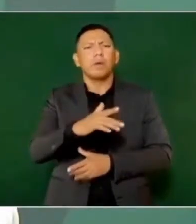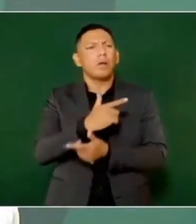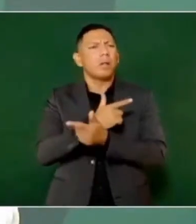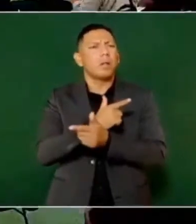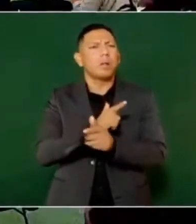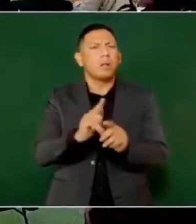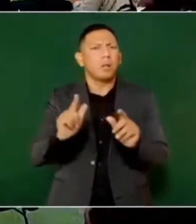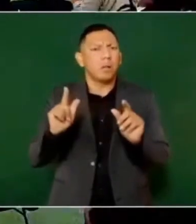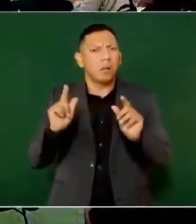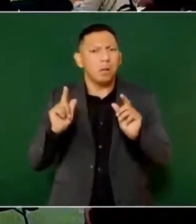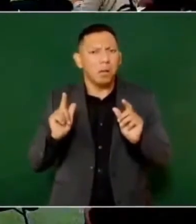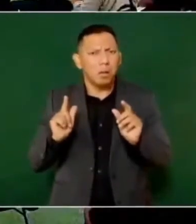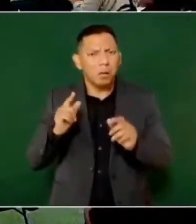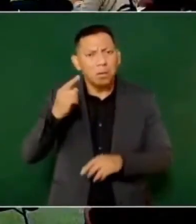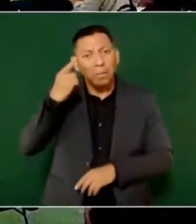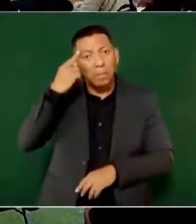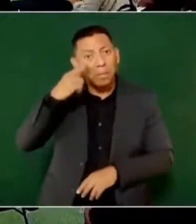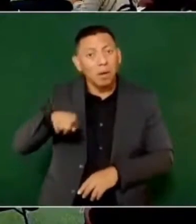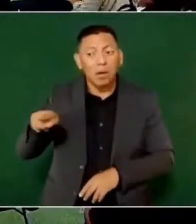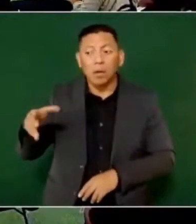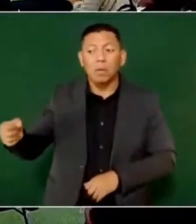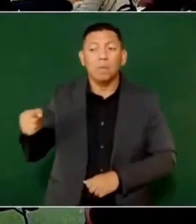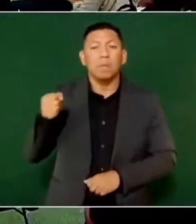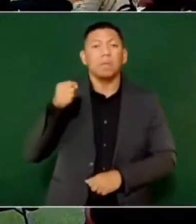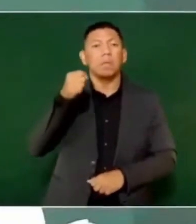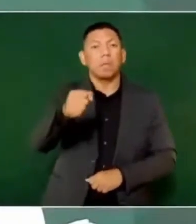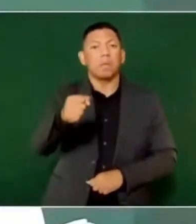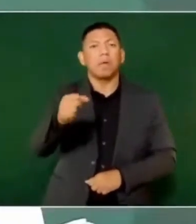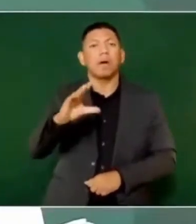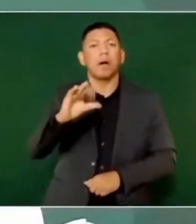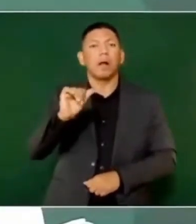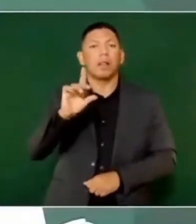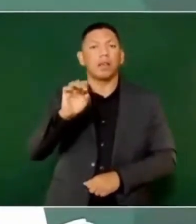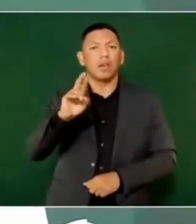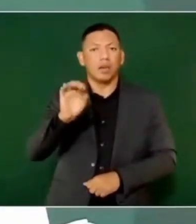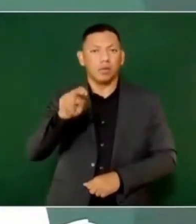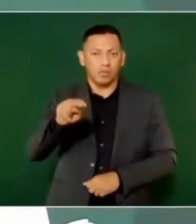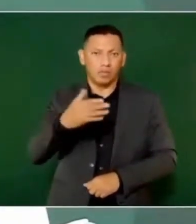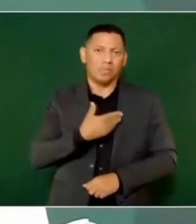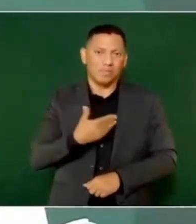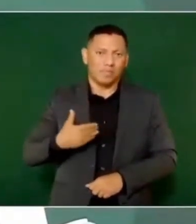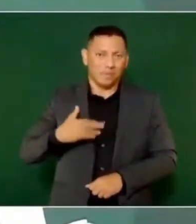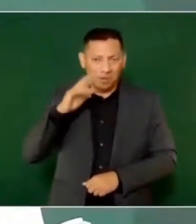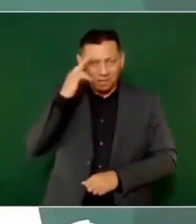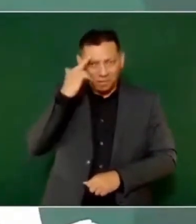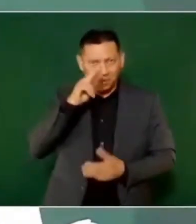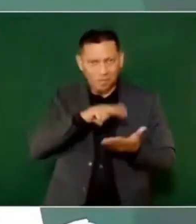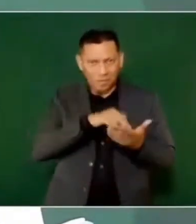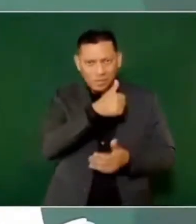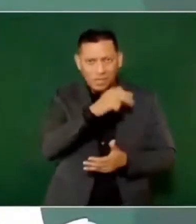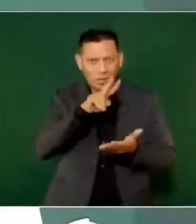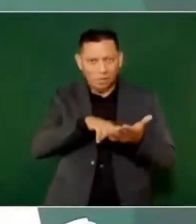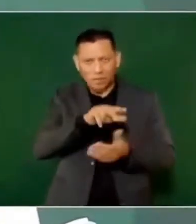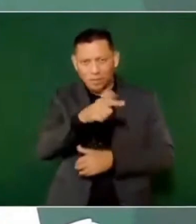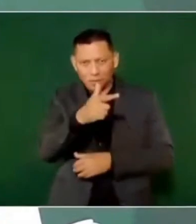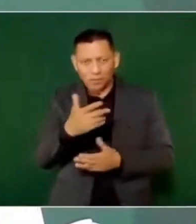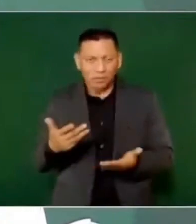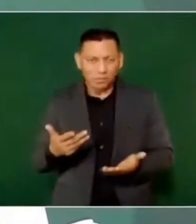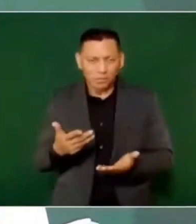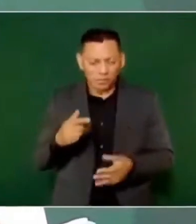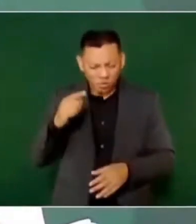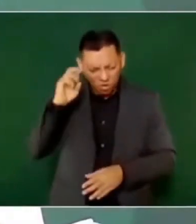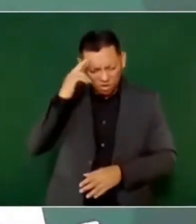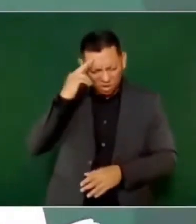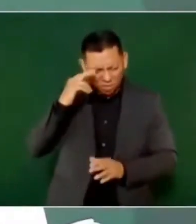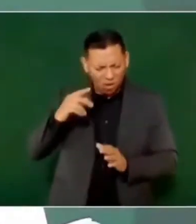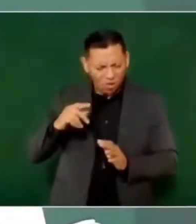las elecciones para imponer a Calderón. pero estoy tratando de acordarme de